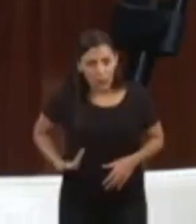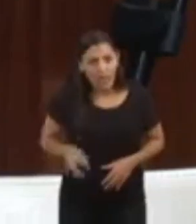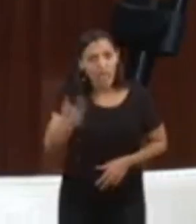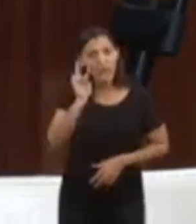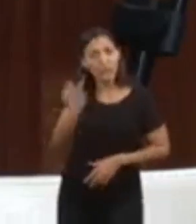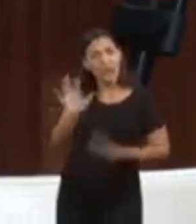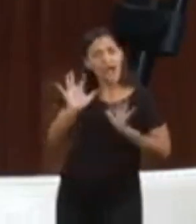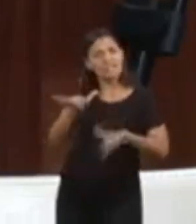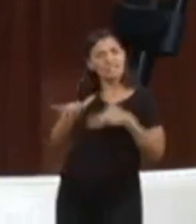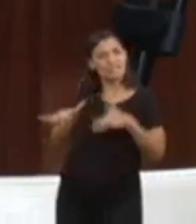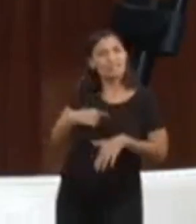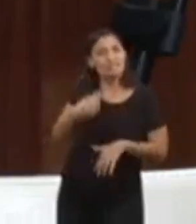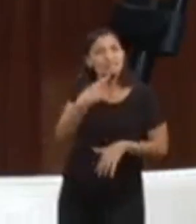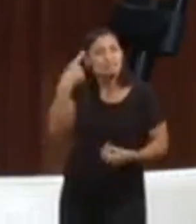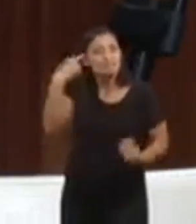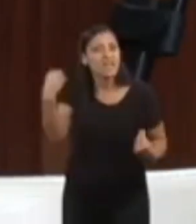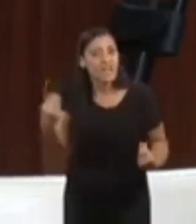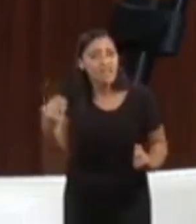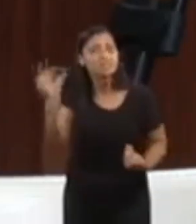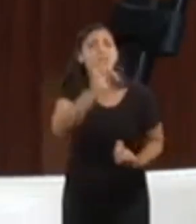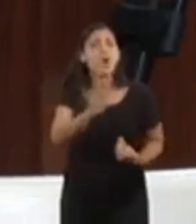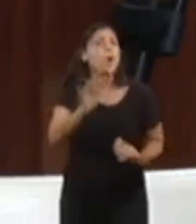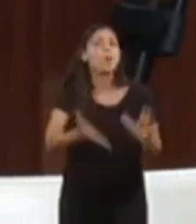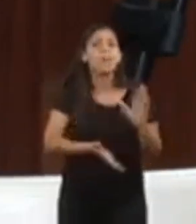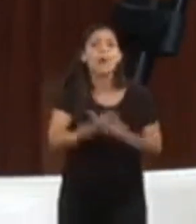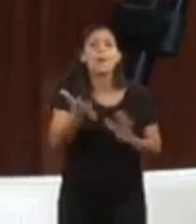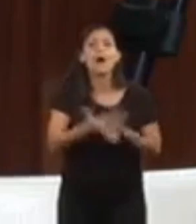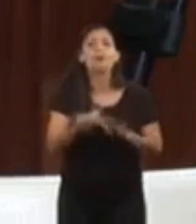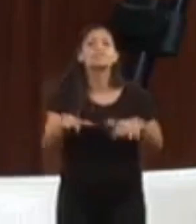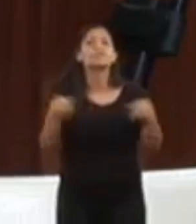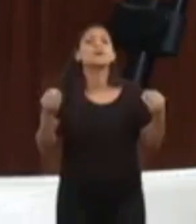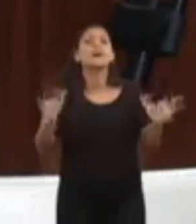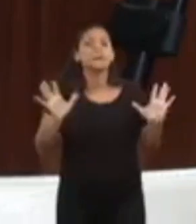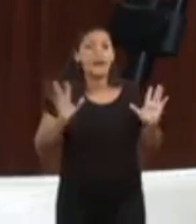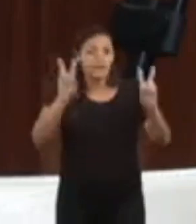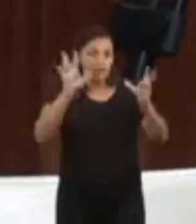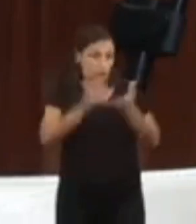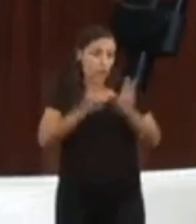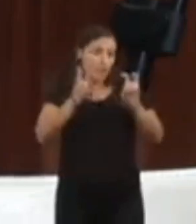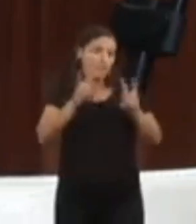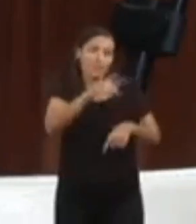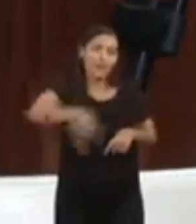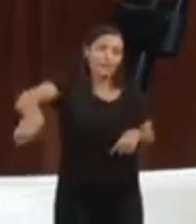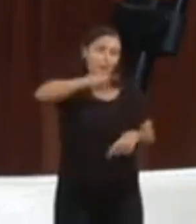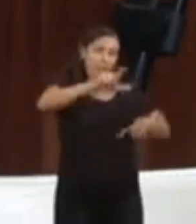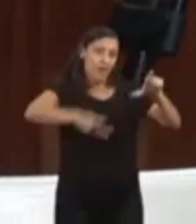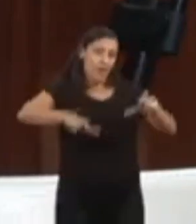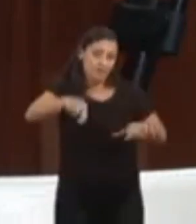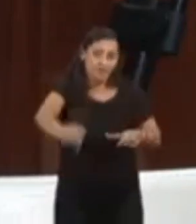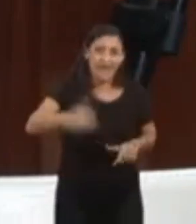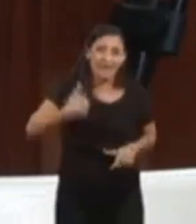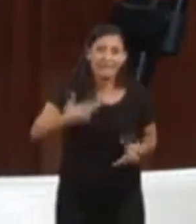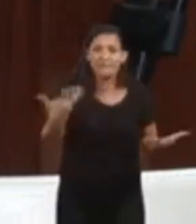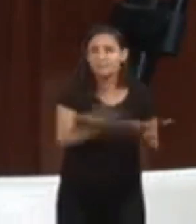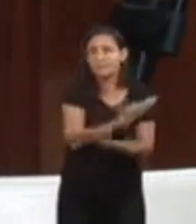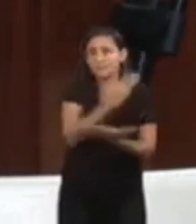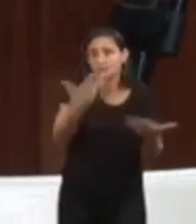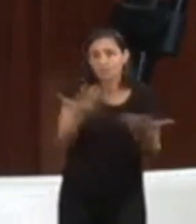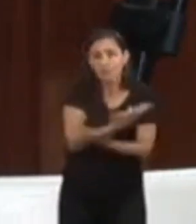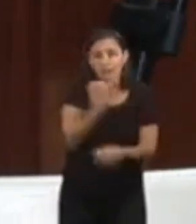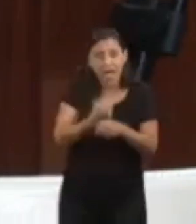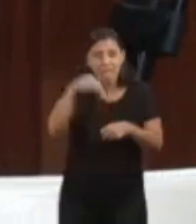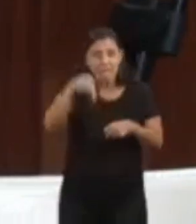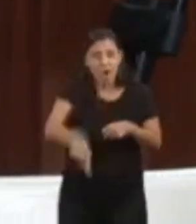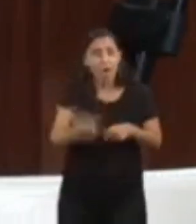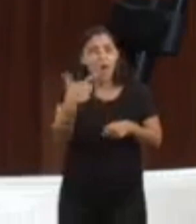y Qué tendencia tenemos inclusive referido a lo que todos los argentinos sufren No aún no se